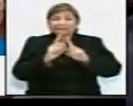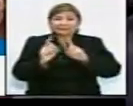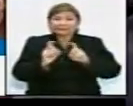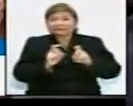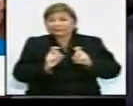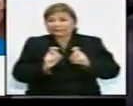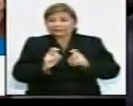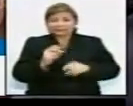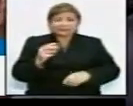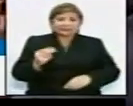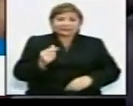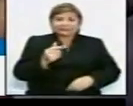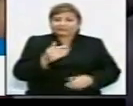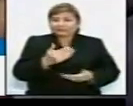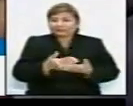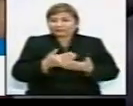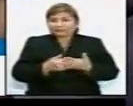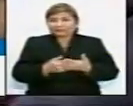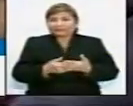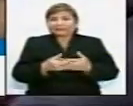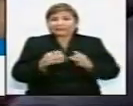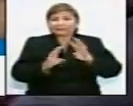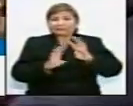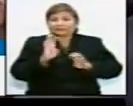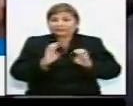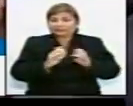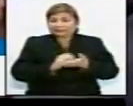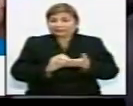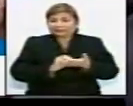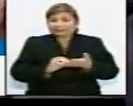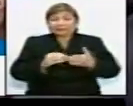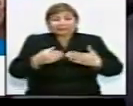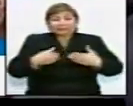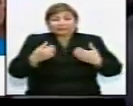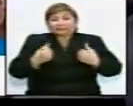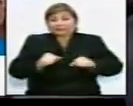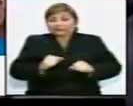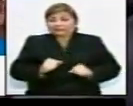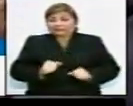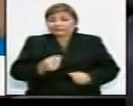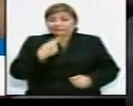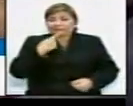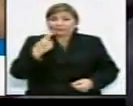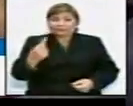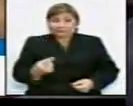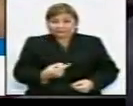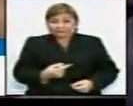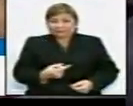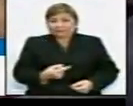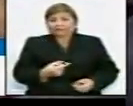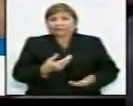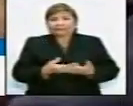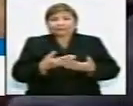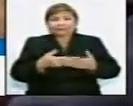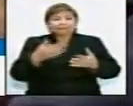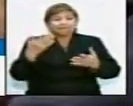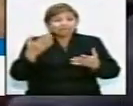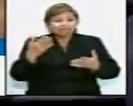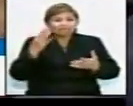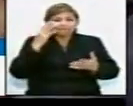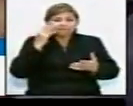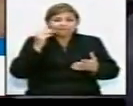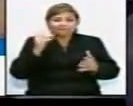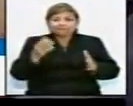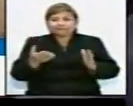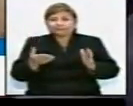si automáticamente perdieron su inscripción, o sea, o perdieron su posibilidad de inscribir. Esos son, por mencionar un ejemplo, los